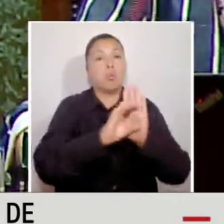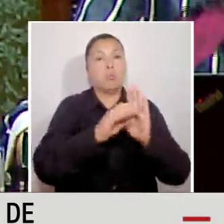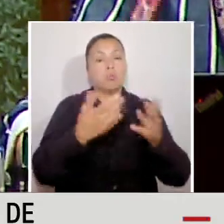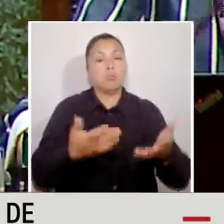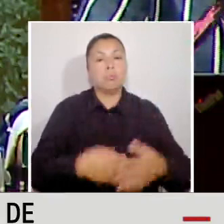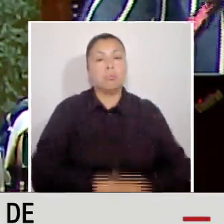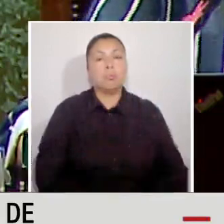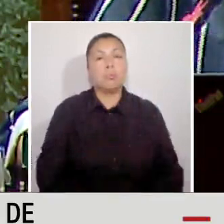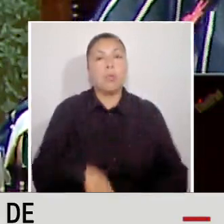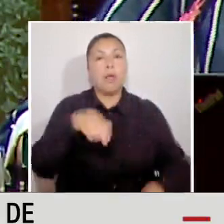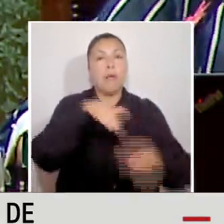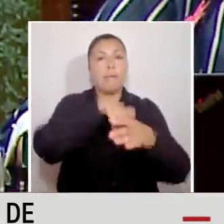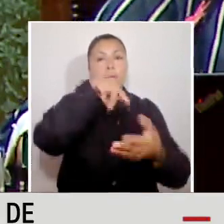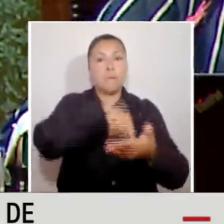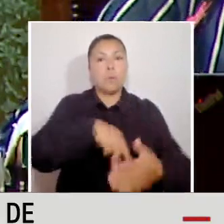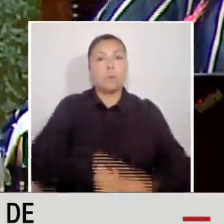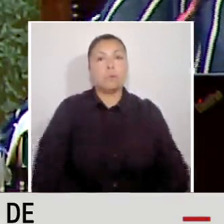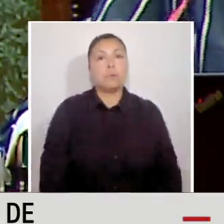en